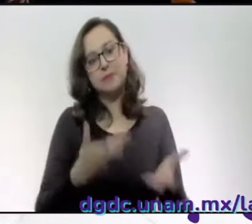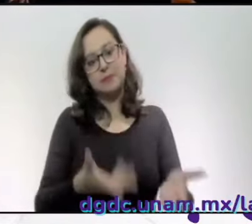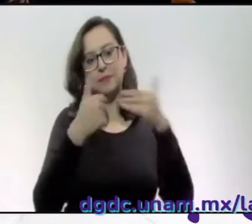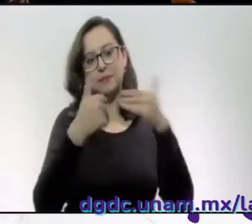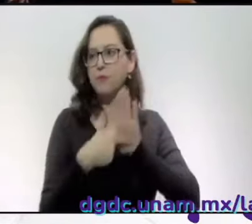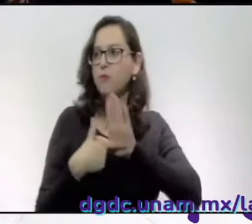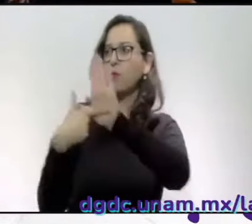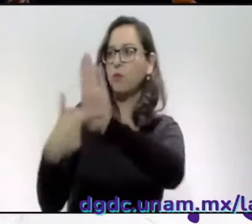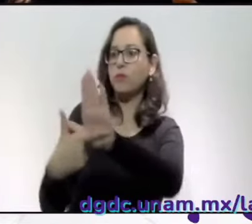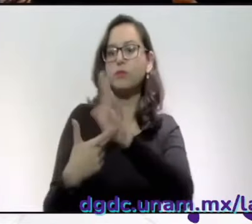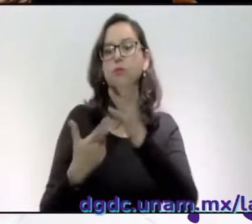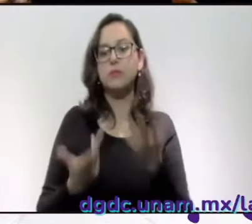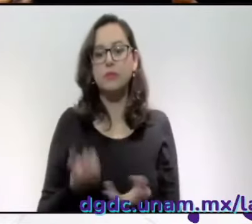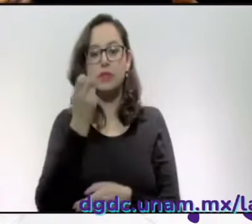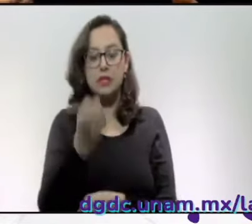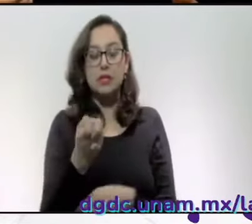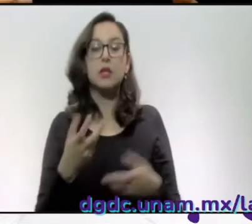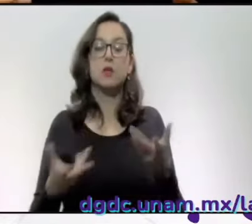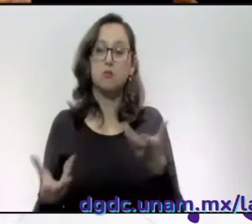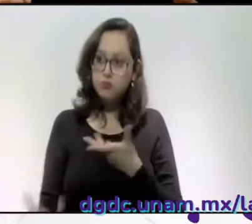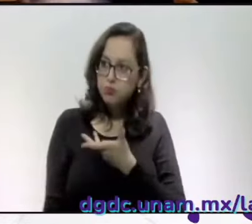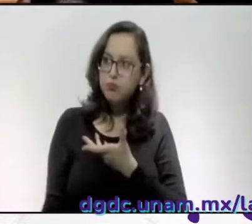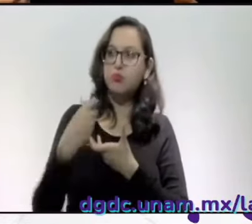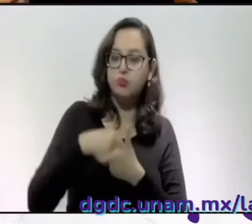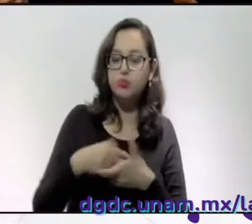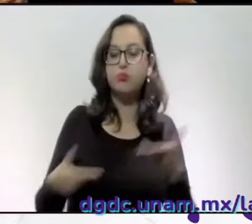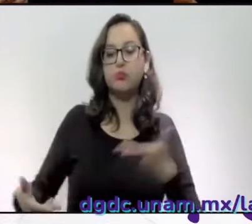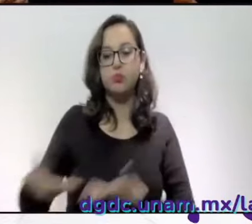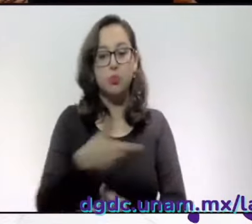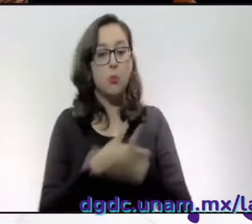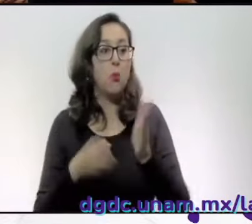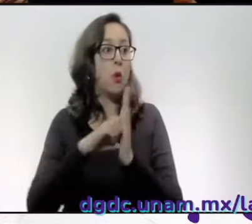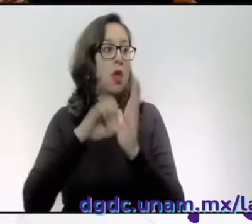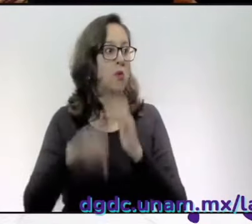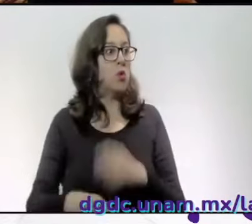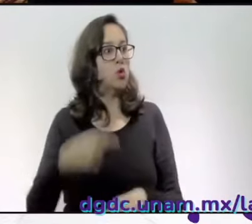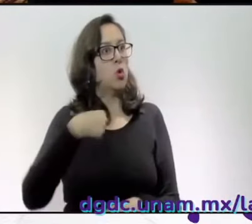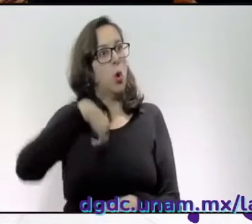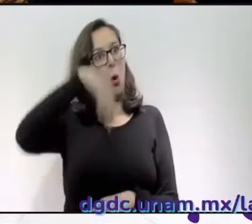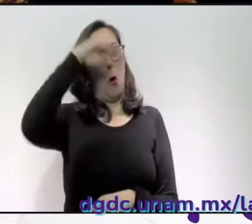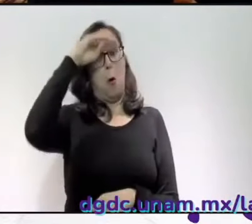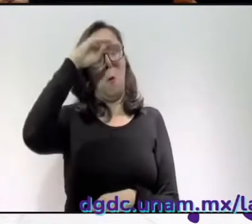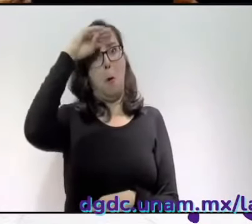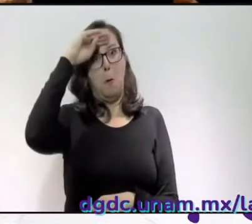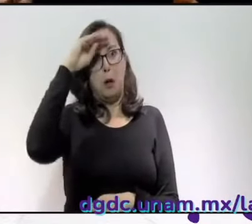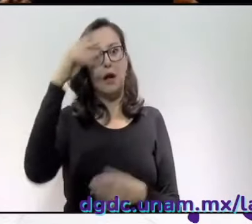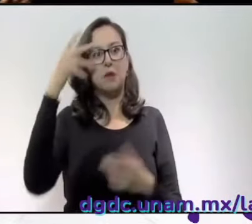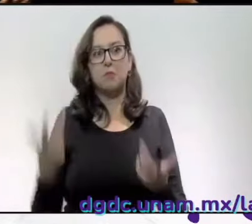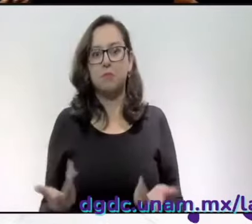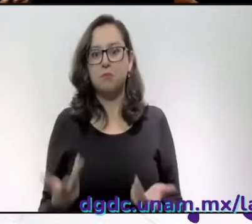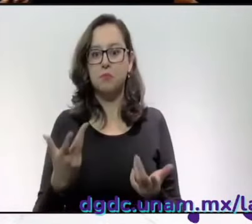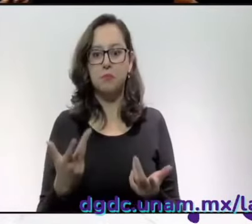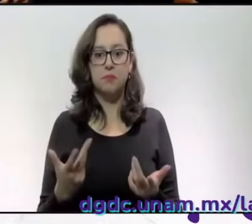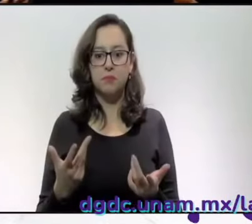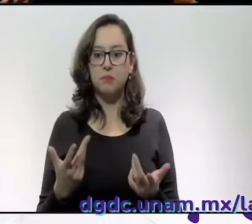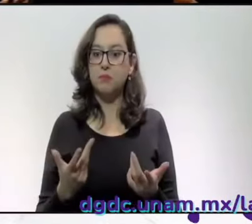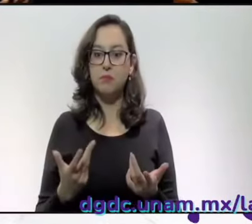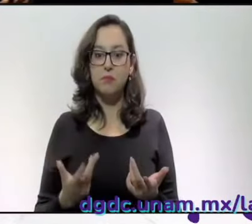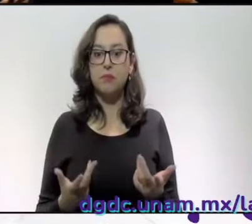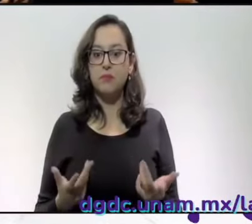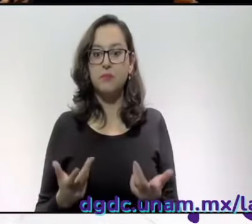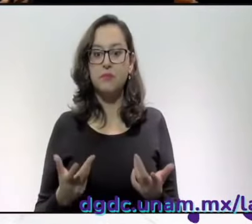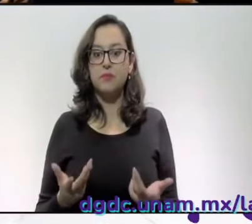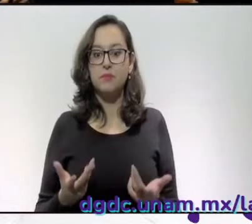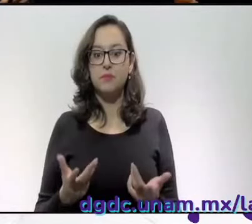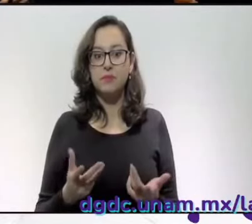tú, narrativa que te involucre. Entonces, en mi caso, pues no puedes, obviamente, contar con testimonios de